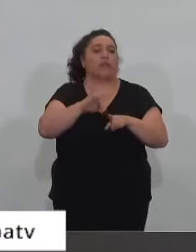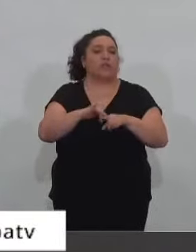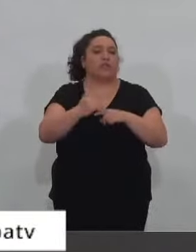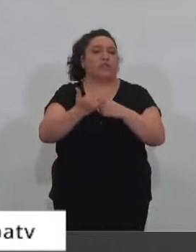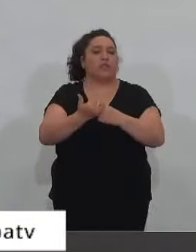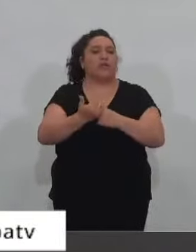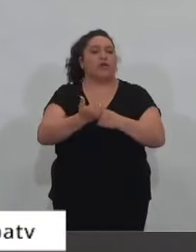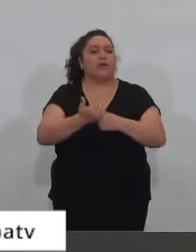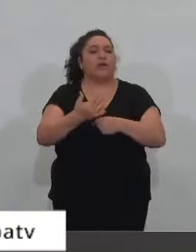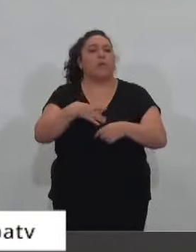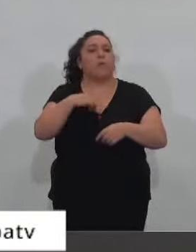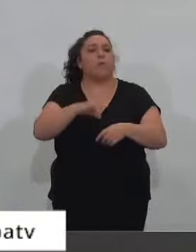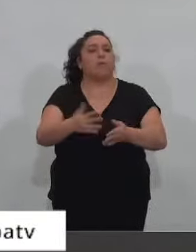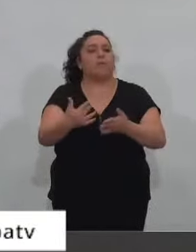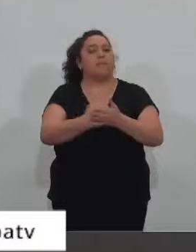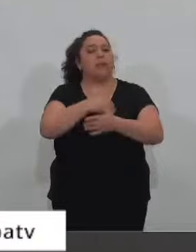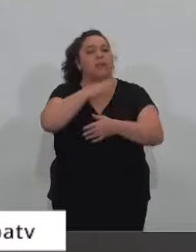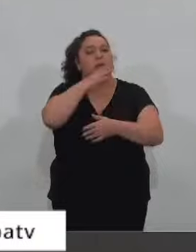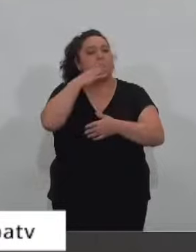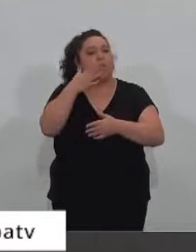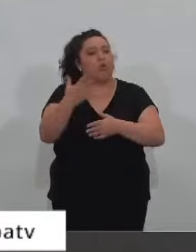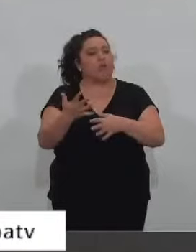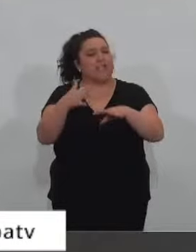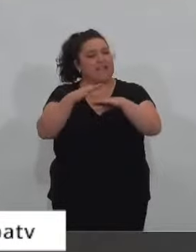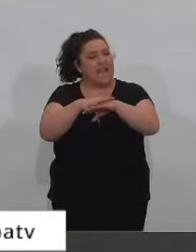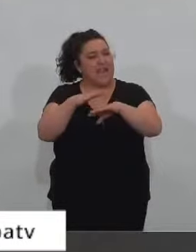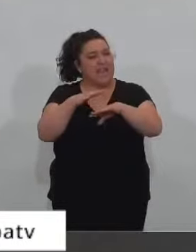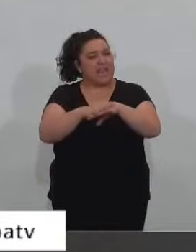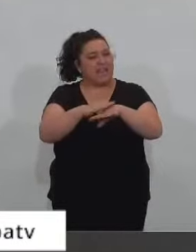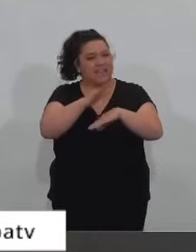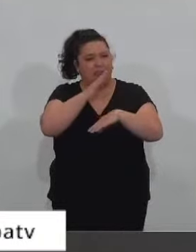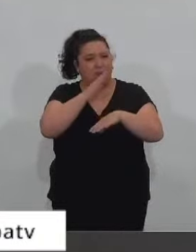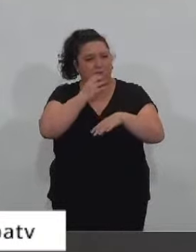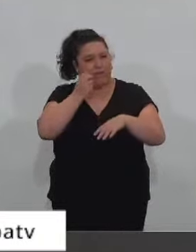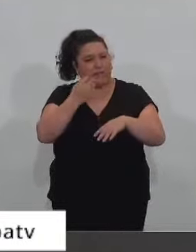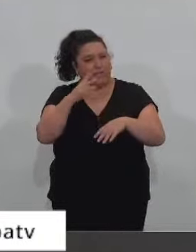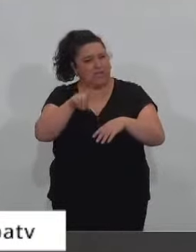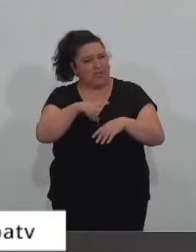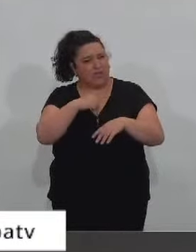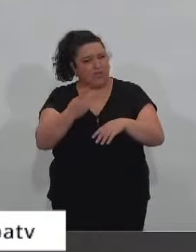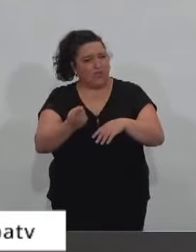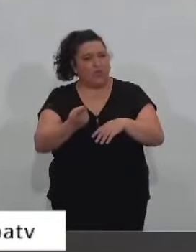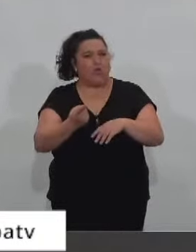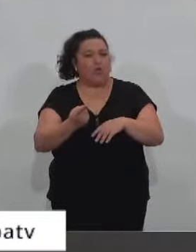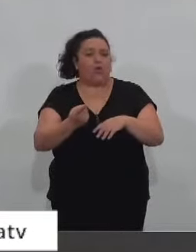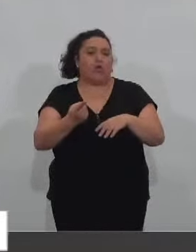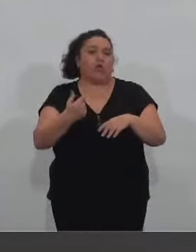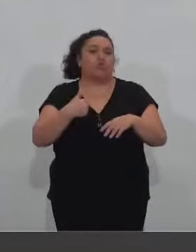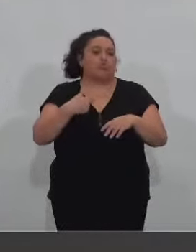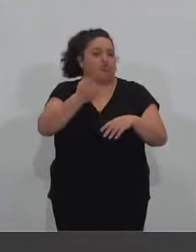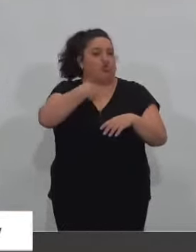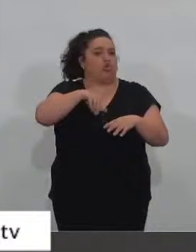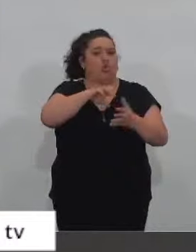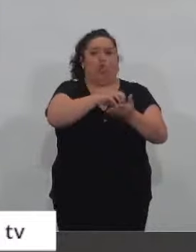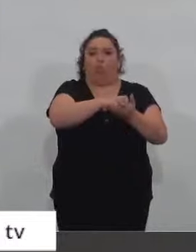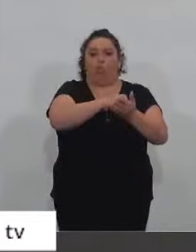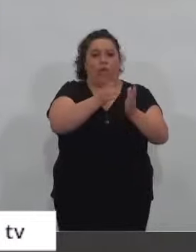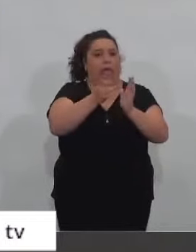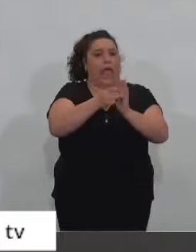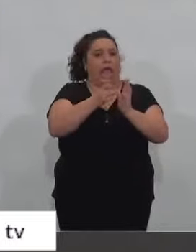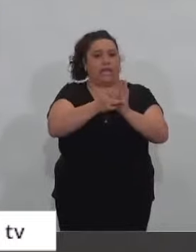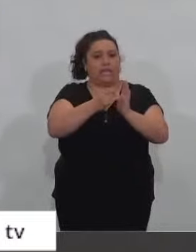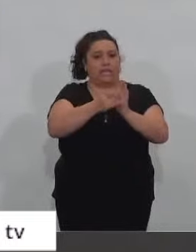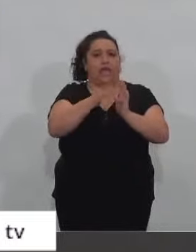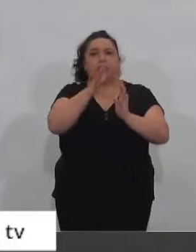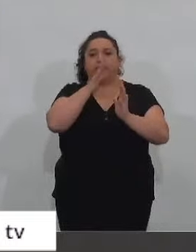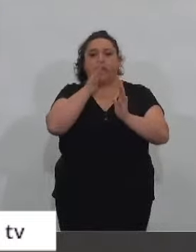de abastecimiento o problema de agua. No dudamos en ningún momento sobre la calidad y la potabilización del agua, pero claro, sí que nos trasladan